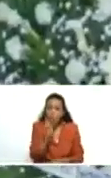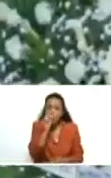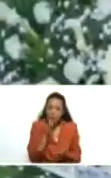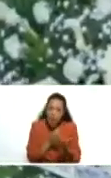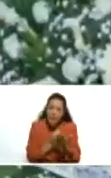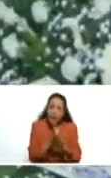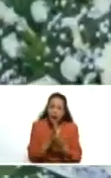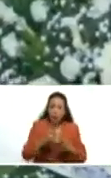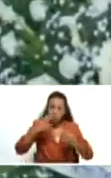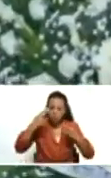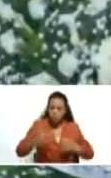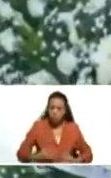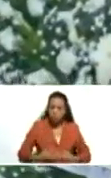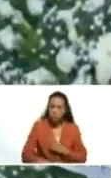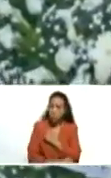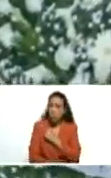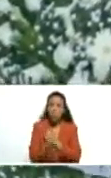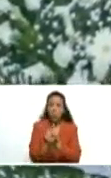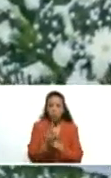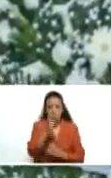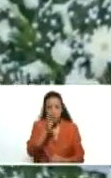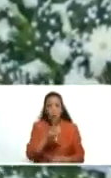leal, honesto, desde